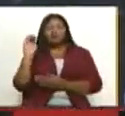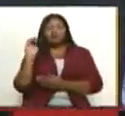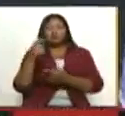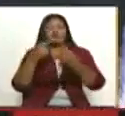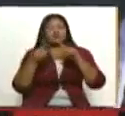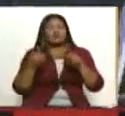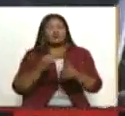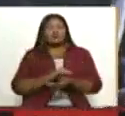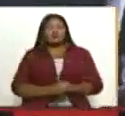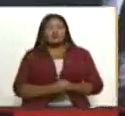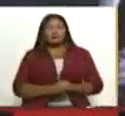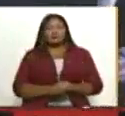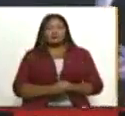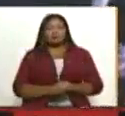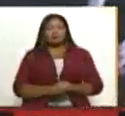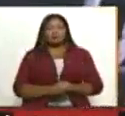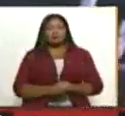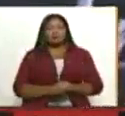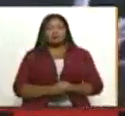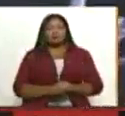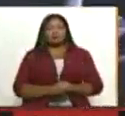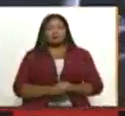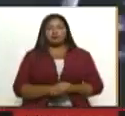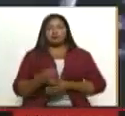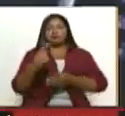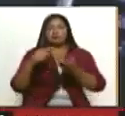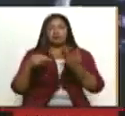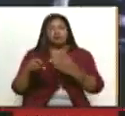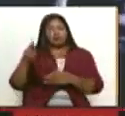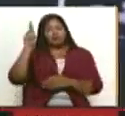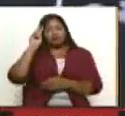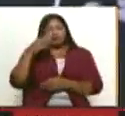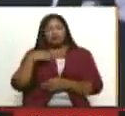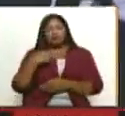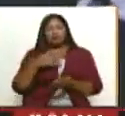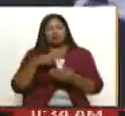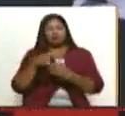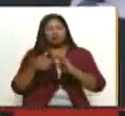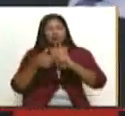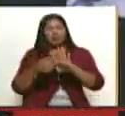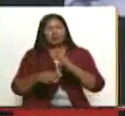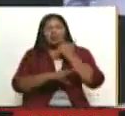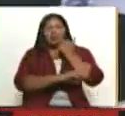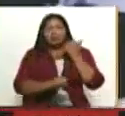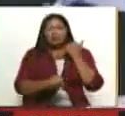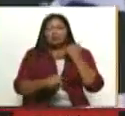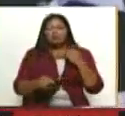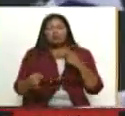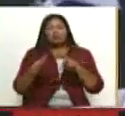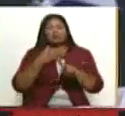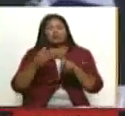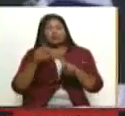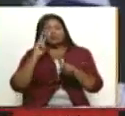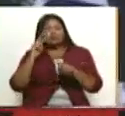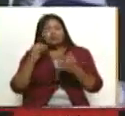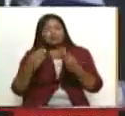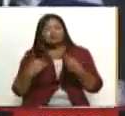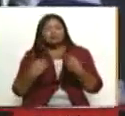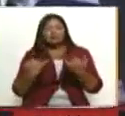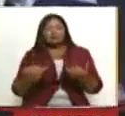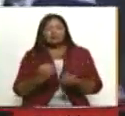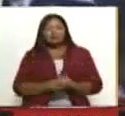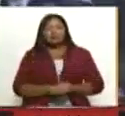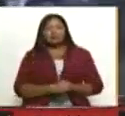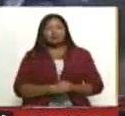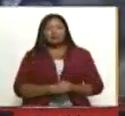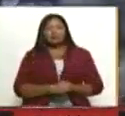diferente y que por diversas razones no ha podido salir de las trampas de las violencias, especialmente de aquellas